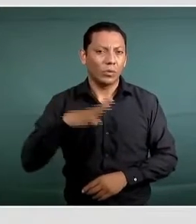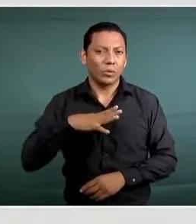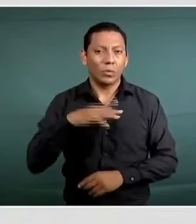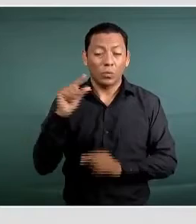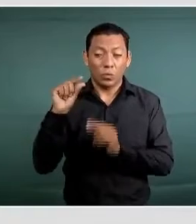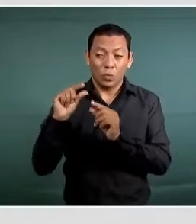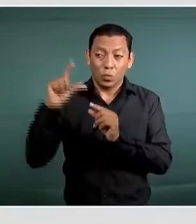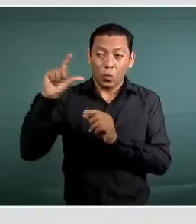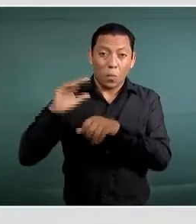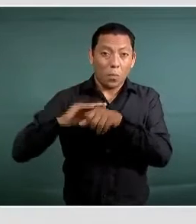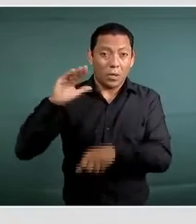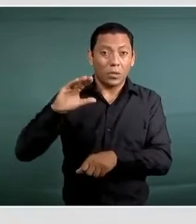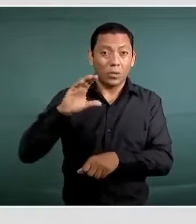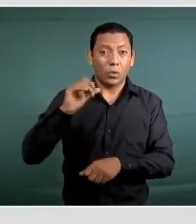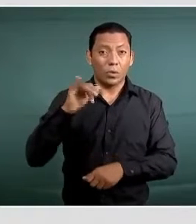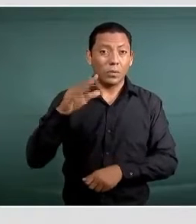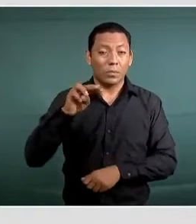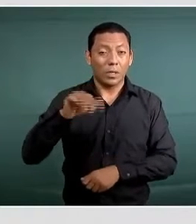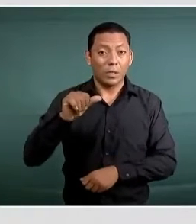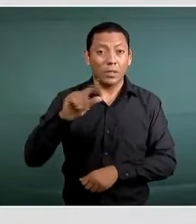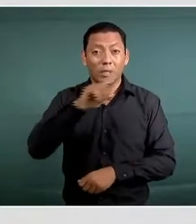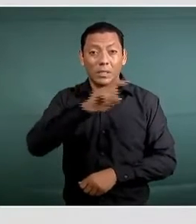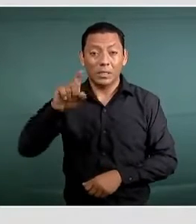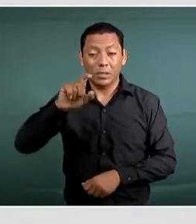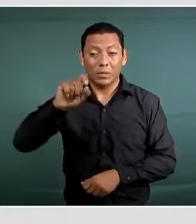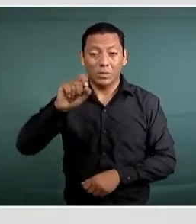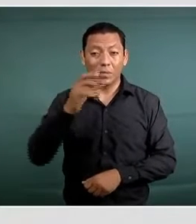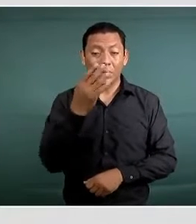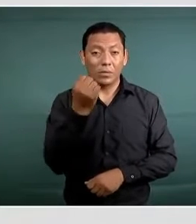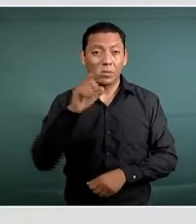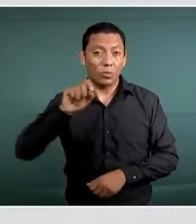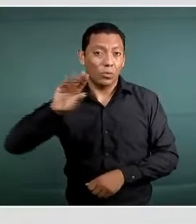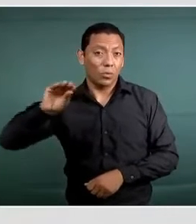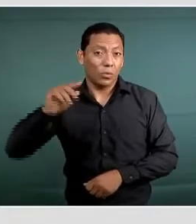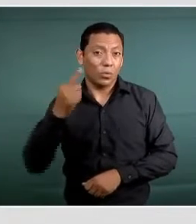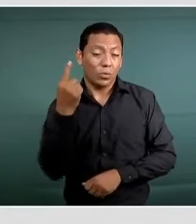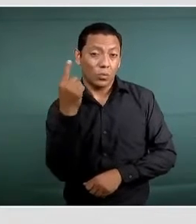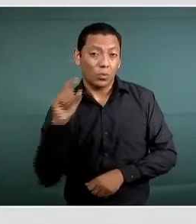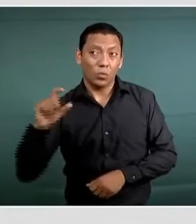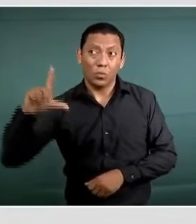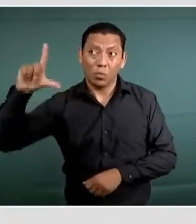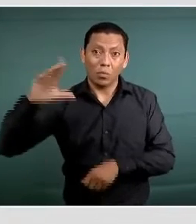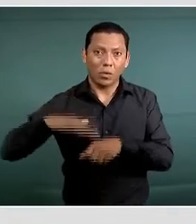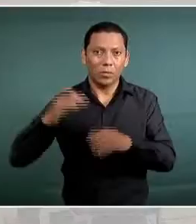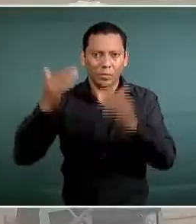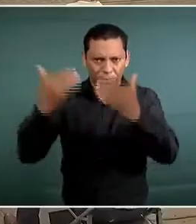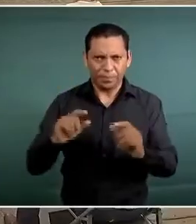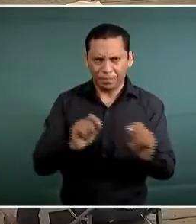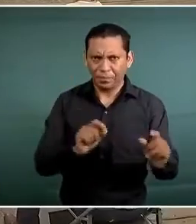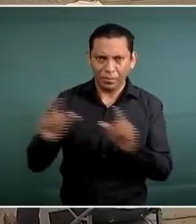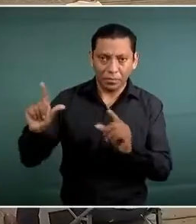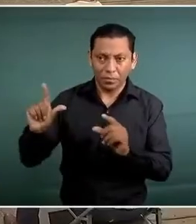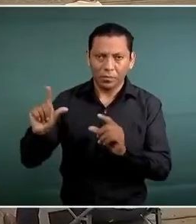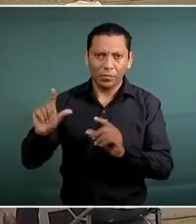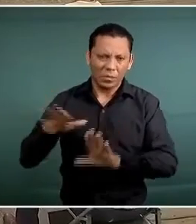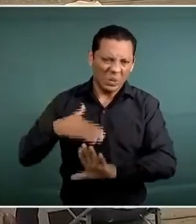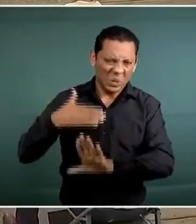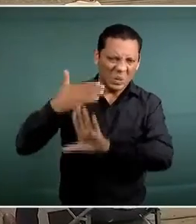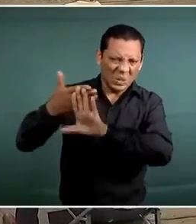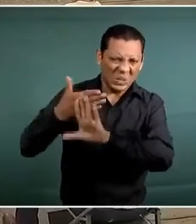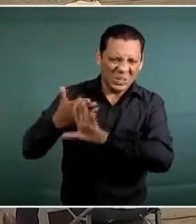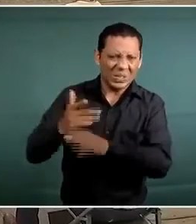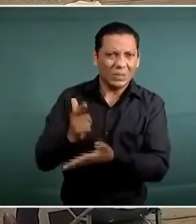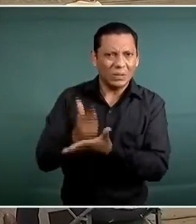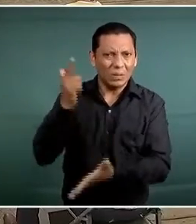el punto más alto en Colima con 129.91. En esto, la que sigue, por favor. En homicidios dolosos por